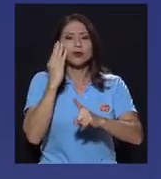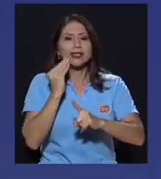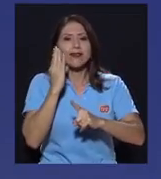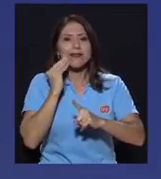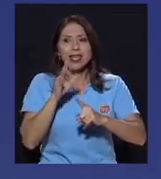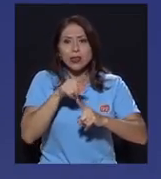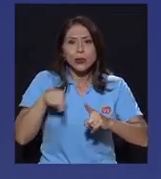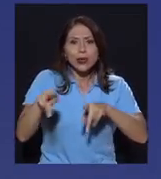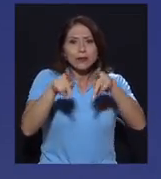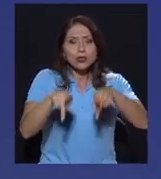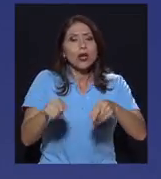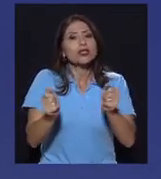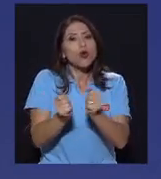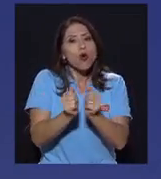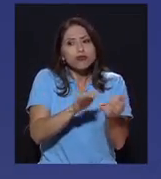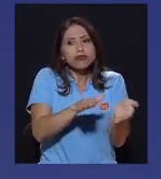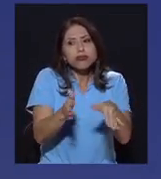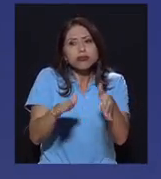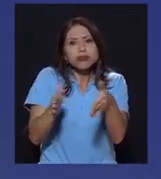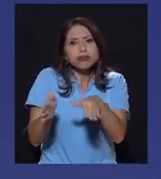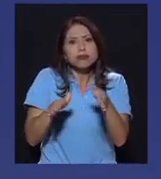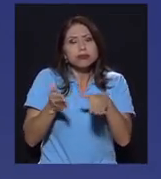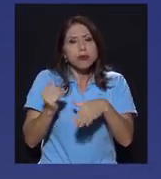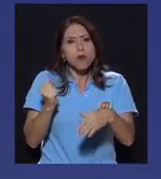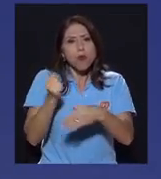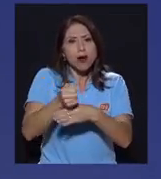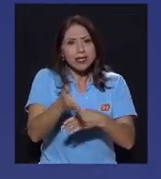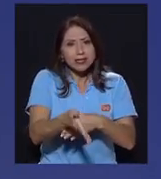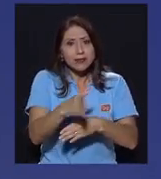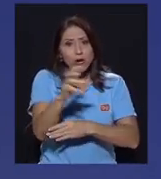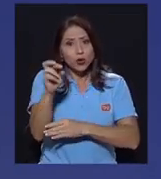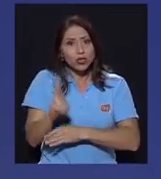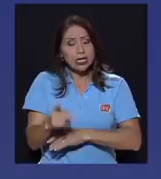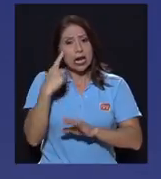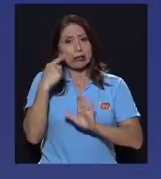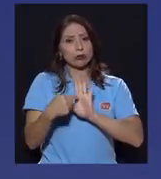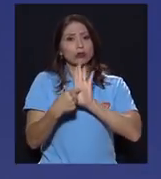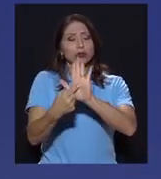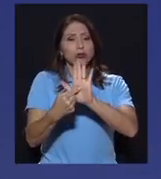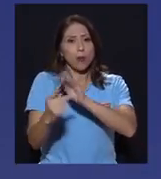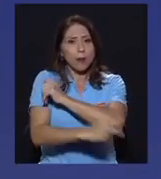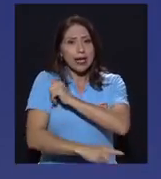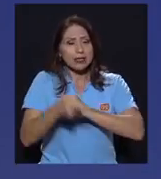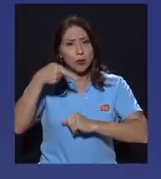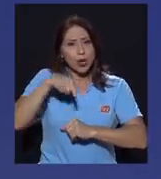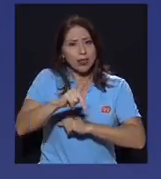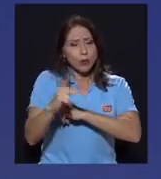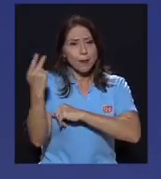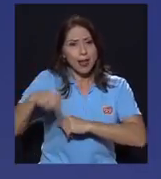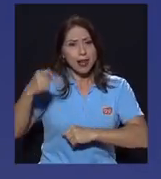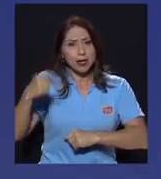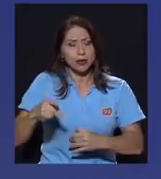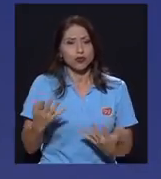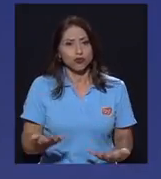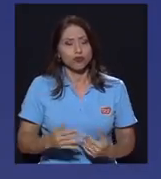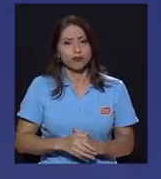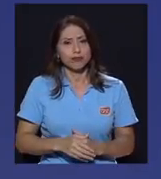la población con los homicidios destaca a costa rica como país violento y peligroso de algún modo